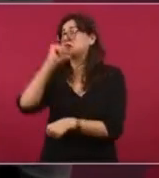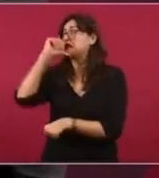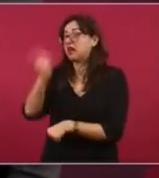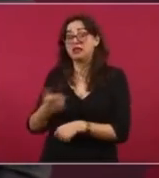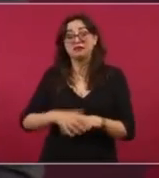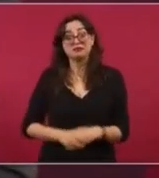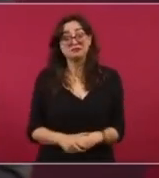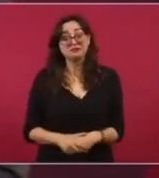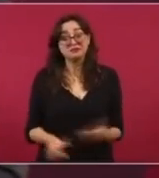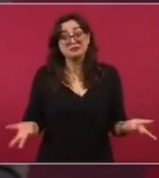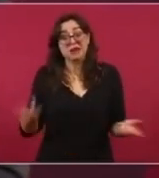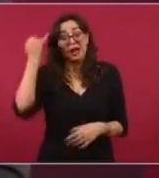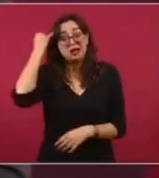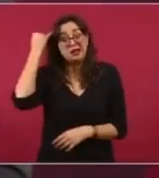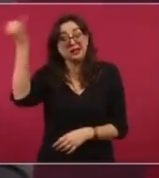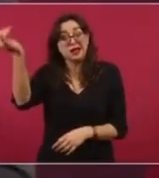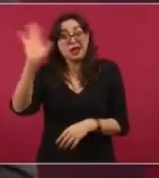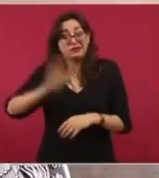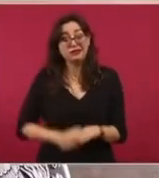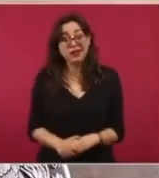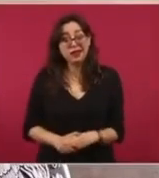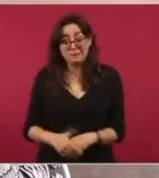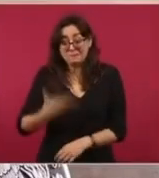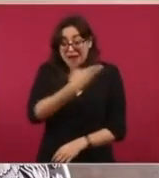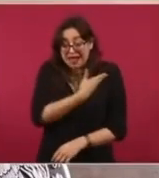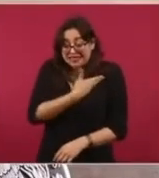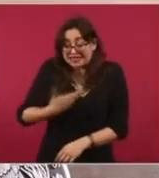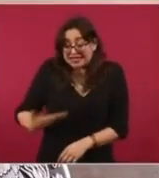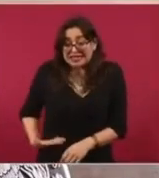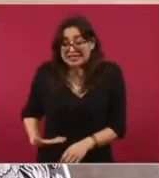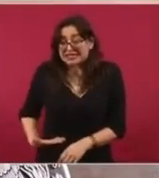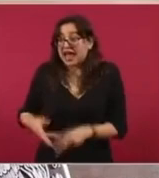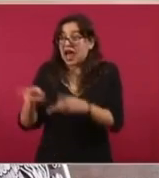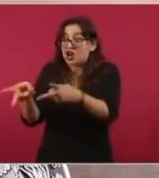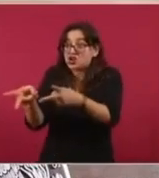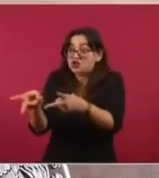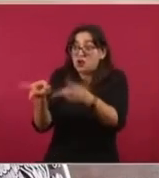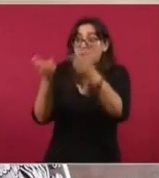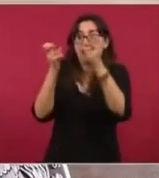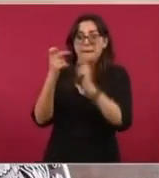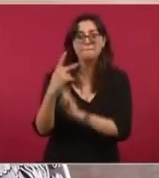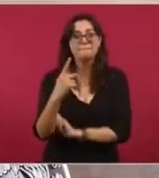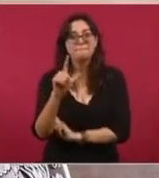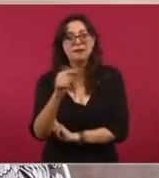plagio porque se robaron la presidencia de México